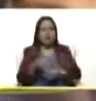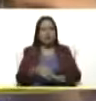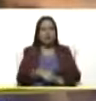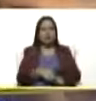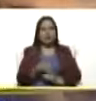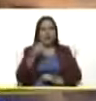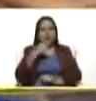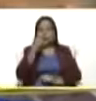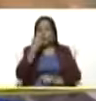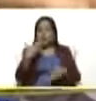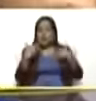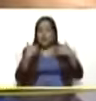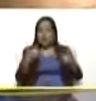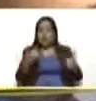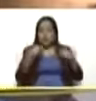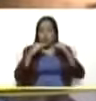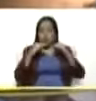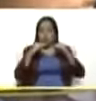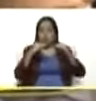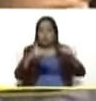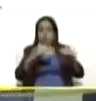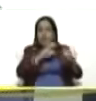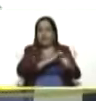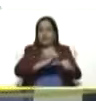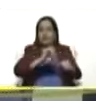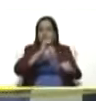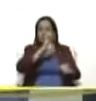la salud, el equilibrio, la energía.